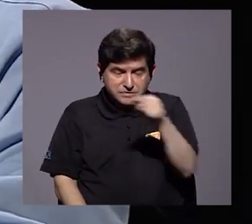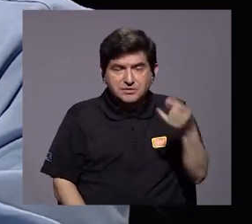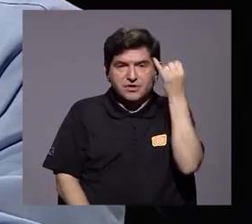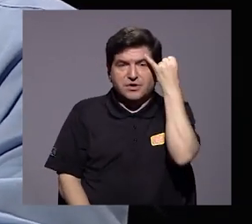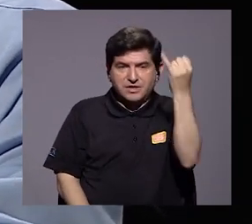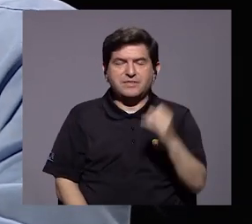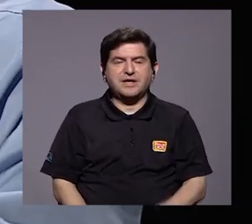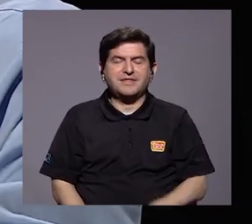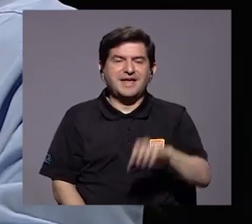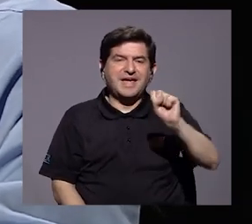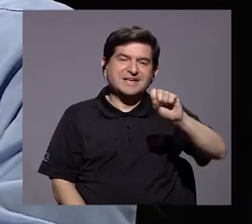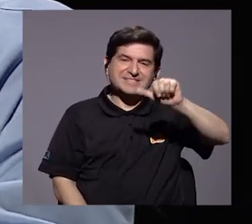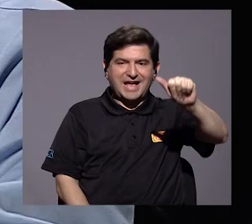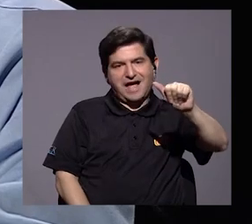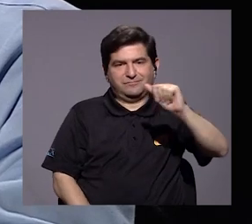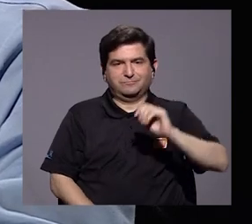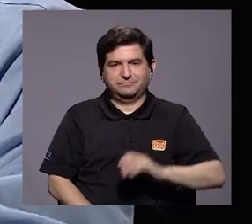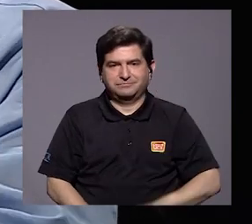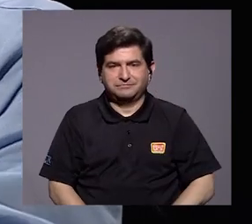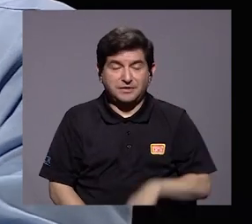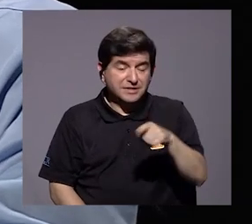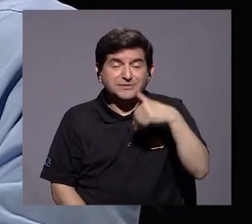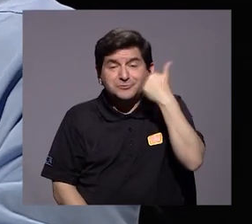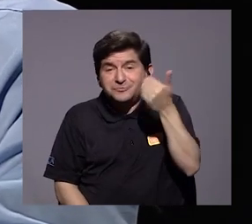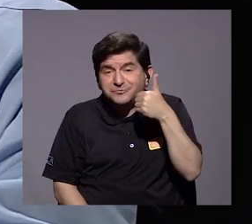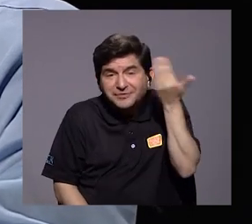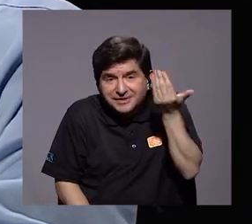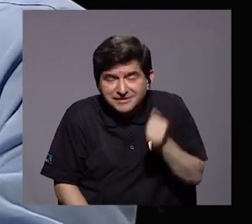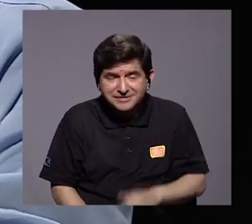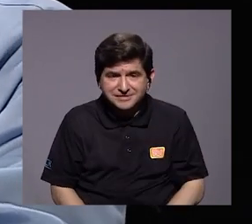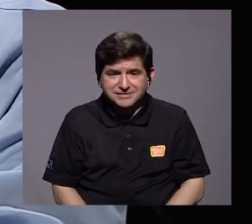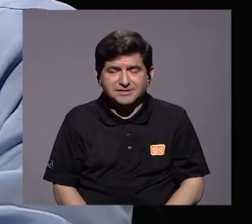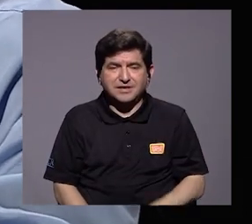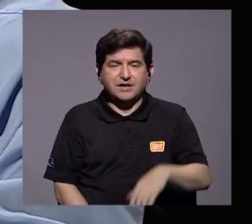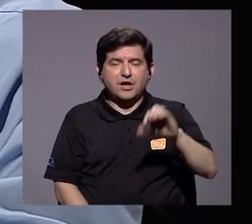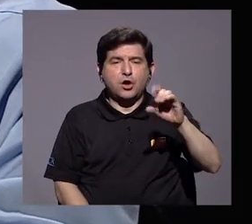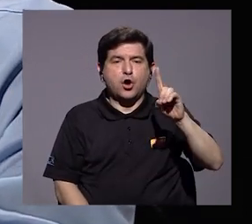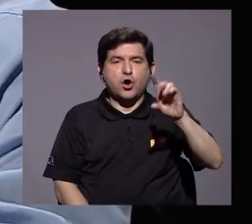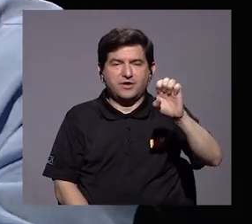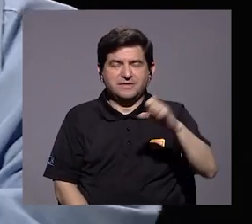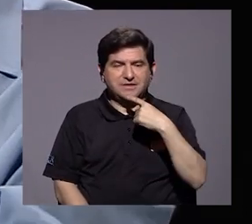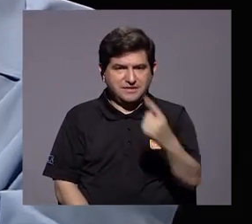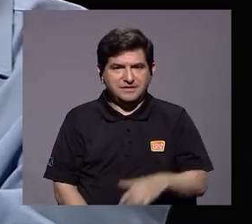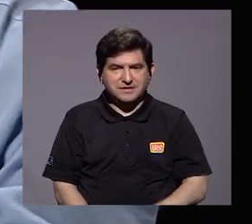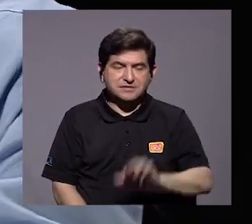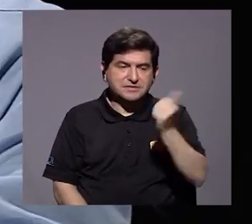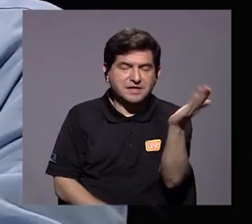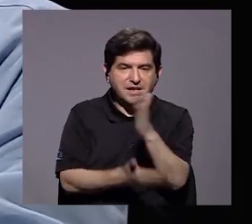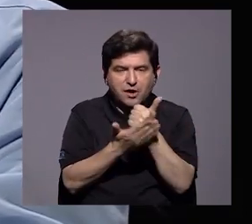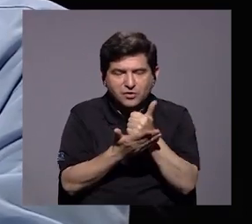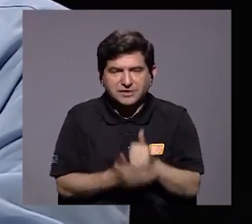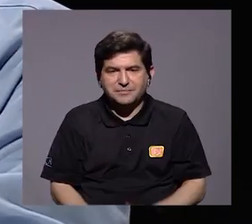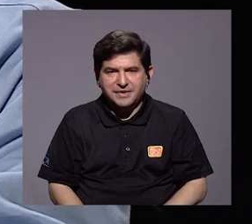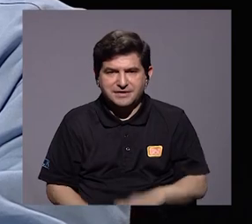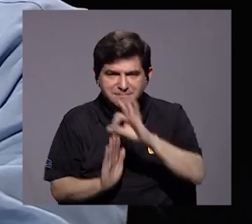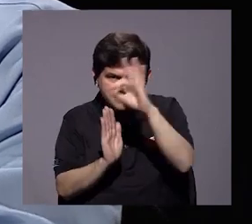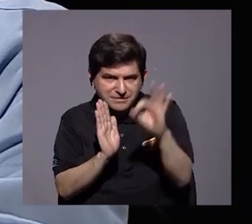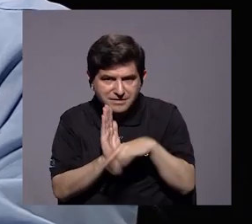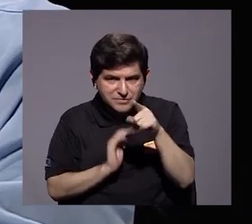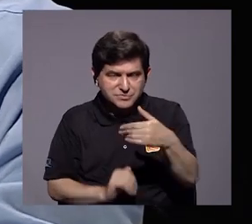concepto de la sociedad anónima verdad eso es muy fácil cuando la vocera de bien y dices la otra parte de la ecuación